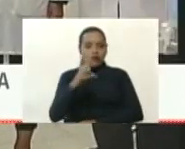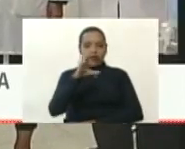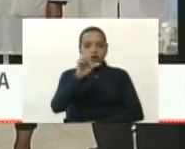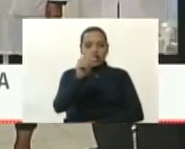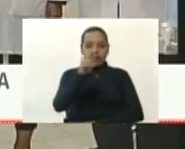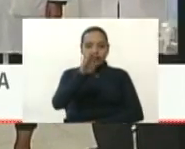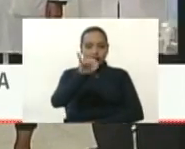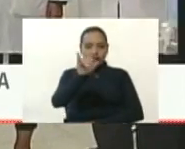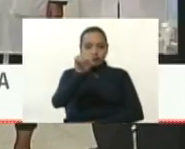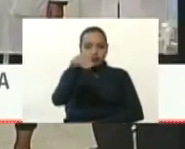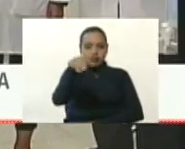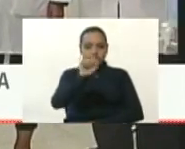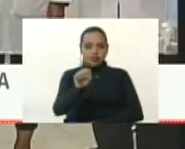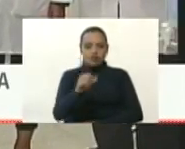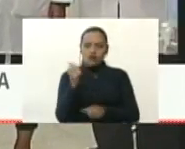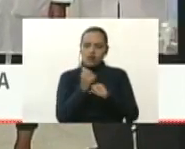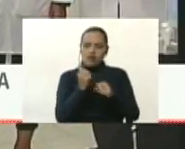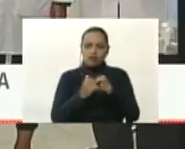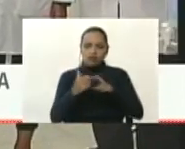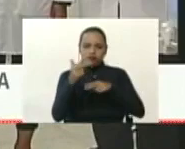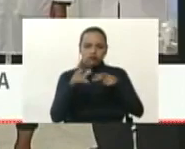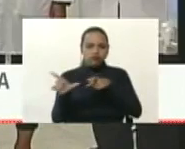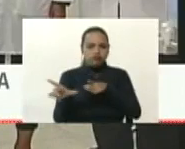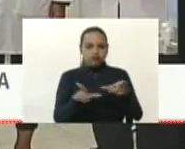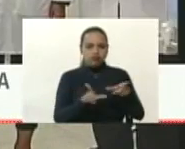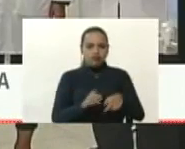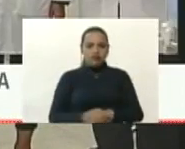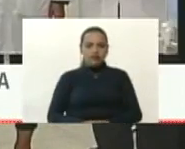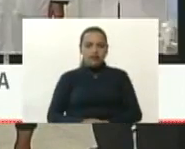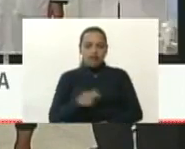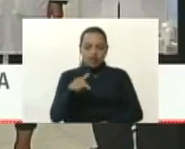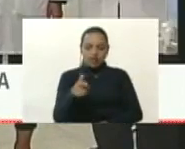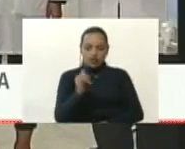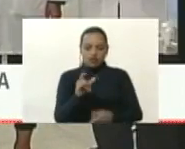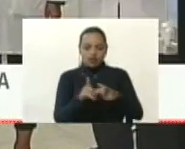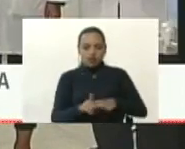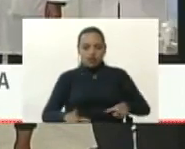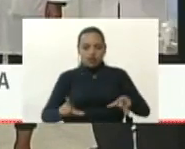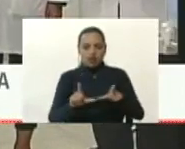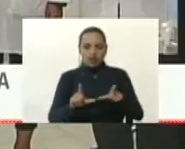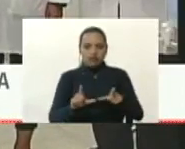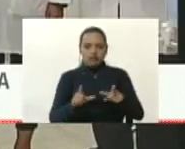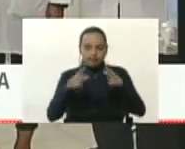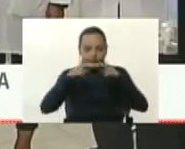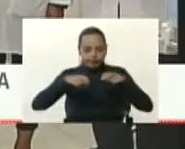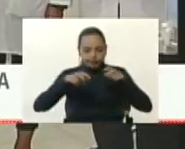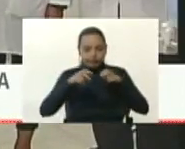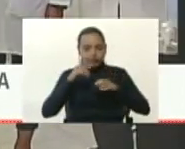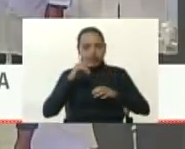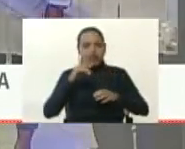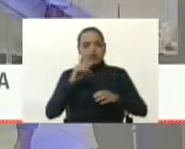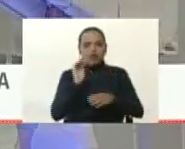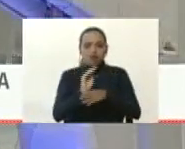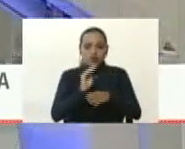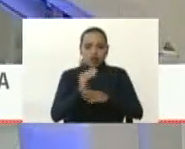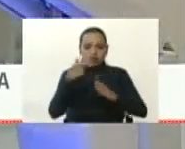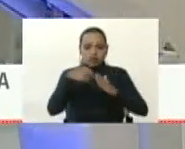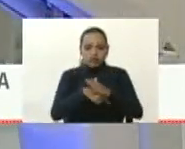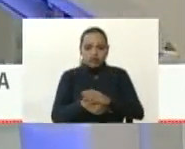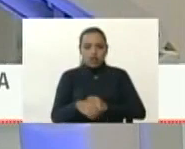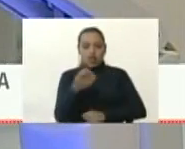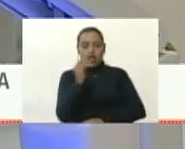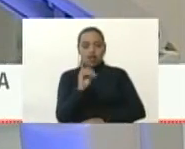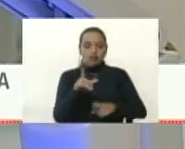que nos ha dado. Acá tenemos lo que es la unidad de terapias intensivas, que está constituida por dos